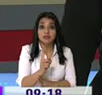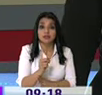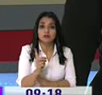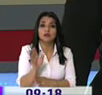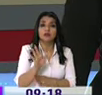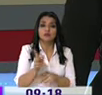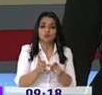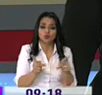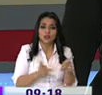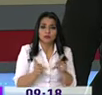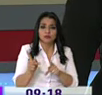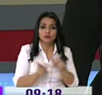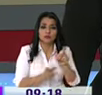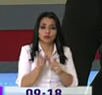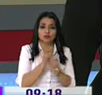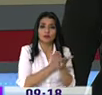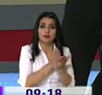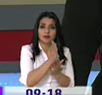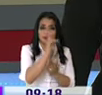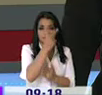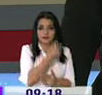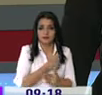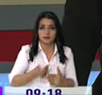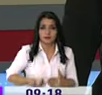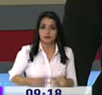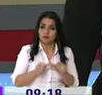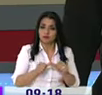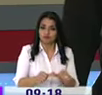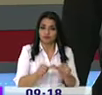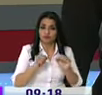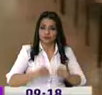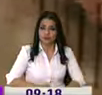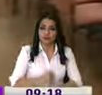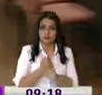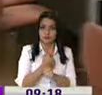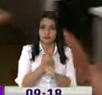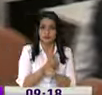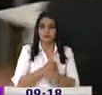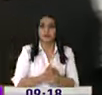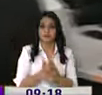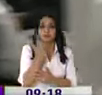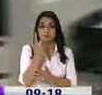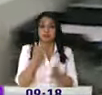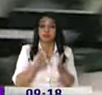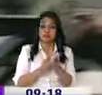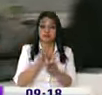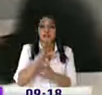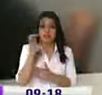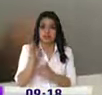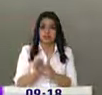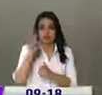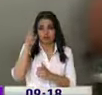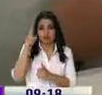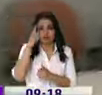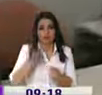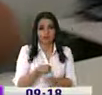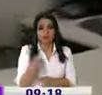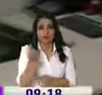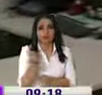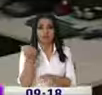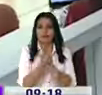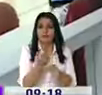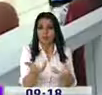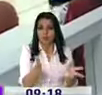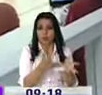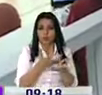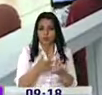puesto al personal de carrera de la vicepresidencia de la República. Son 13.500 vacantes las que el Ejecutivo ha eliminado en estos días